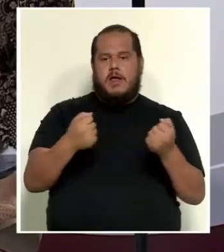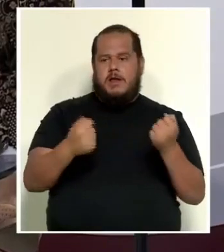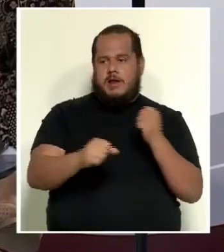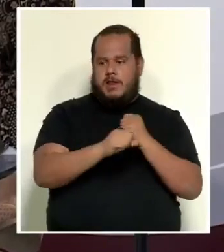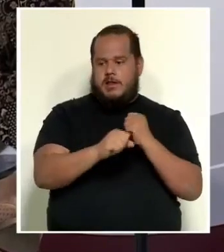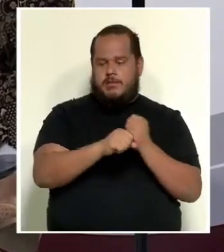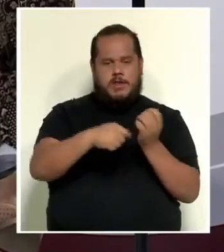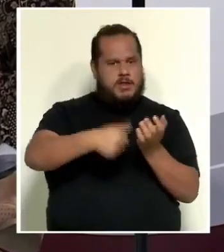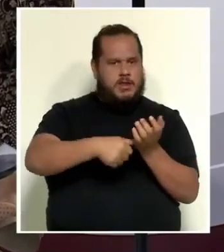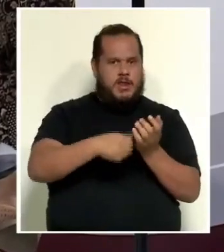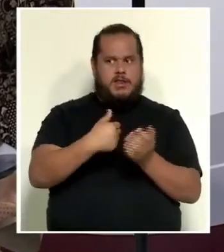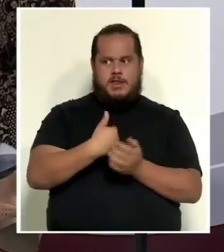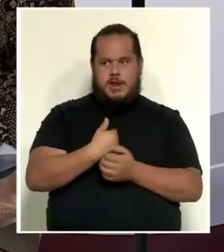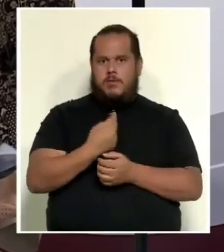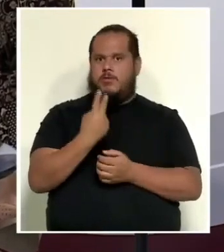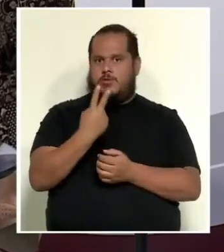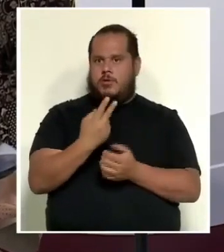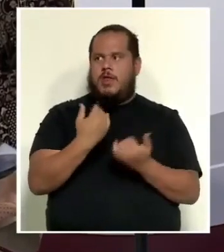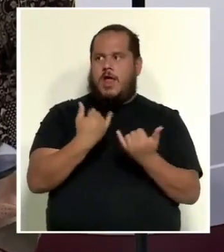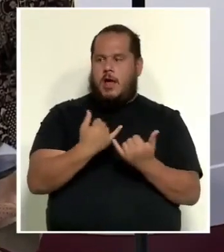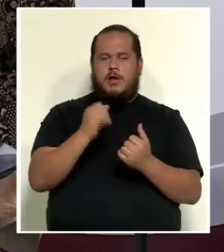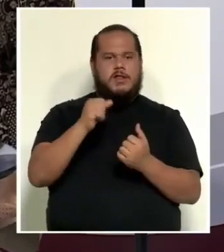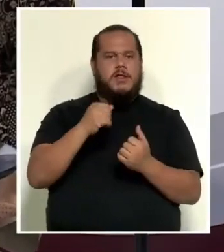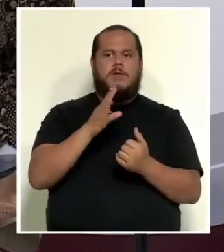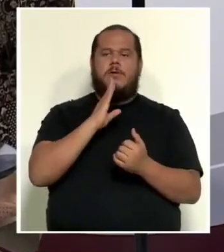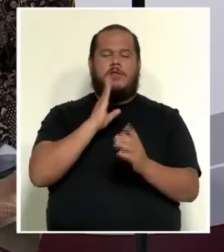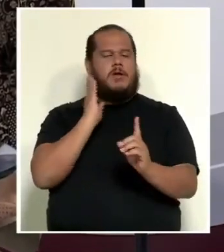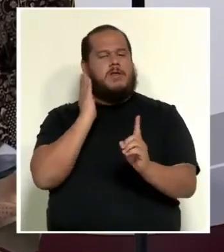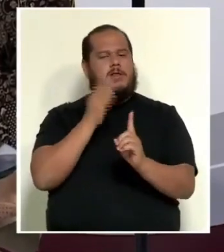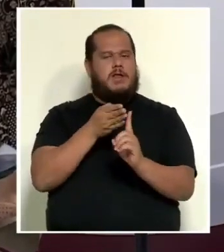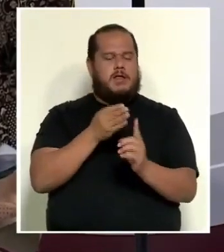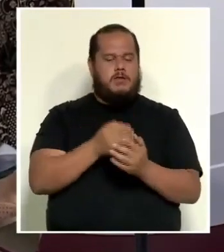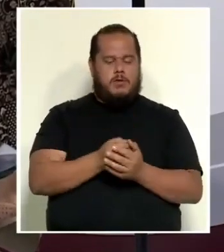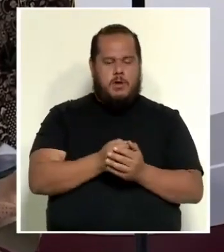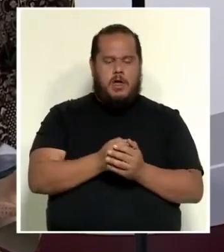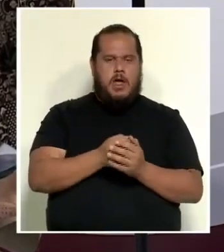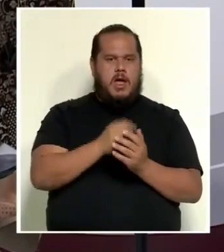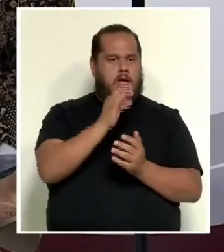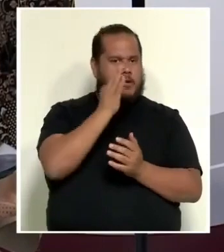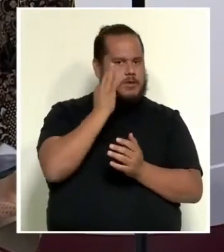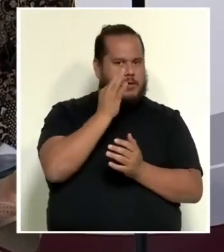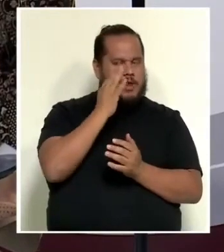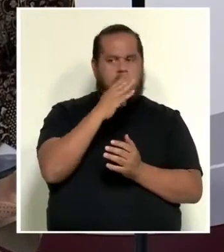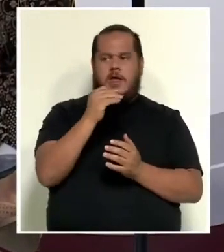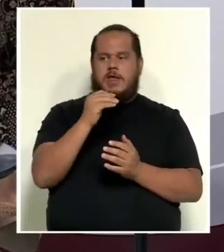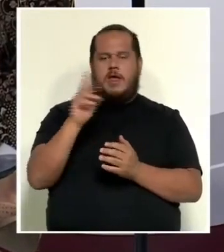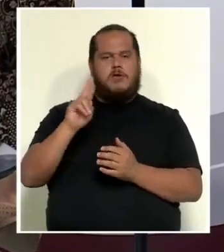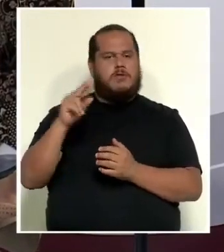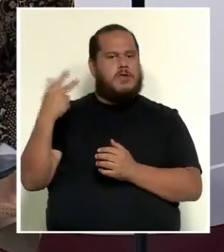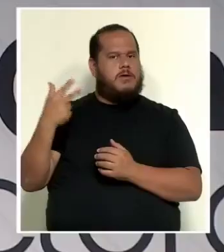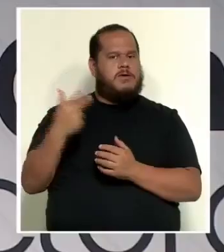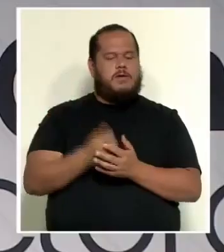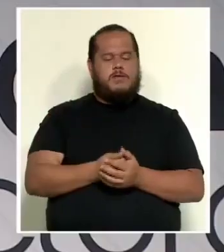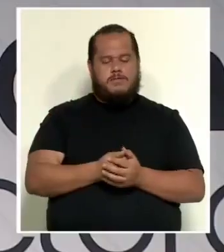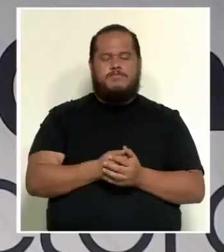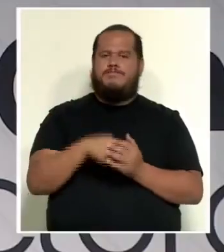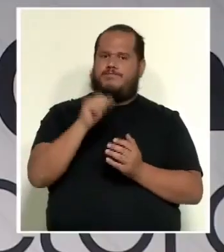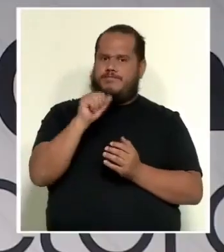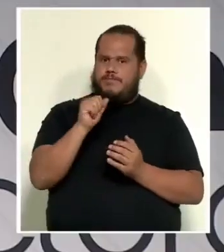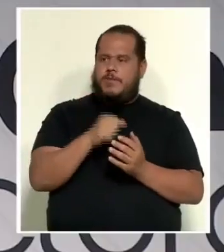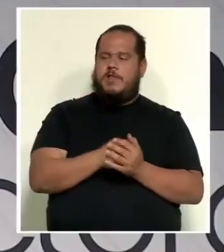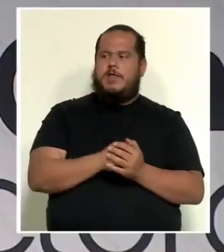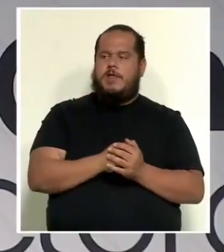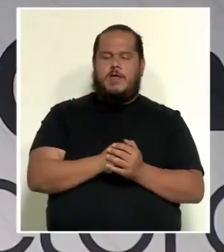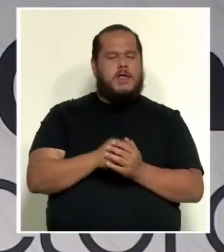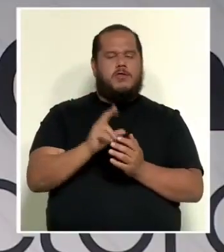electorales? Tenemos 2. Ahora sí le vamos a hablar directo a don José María Figueres y a don Rodrigo Chávez. Sí, este